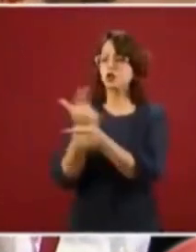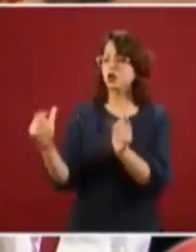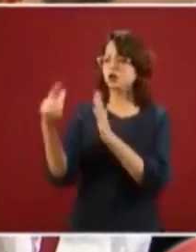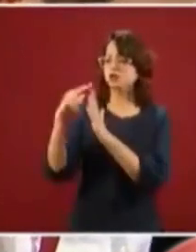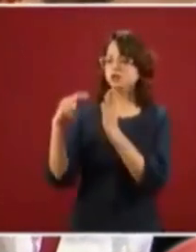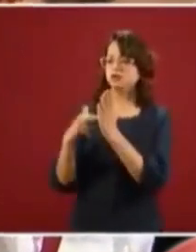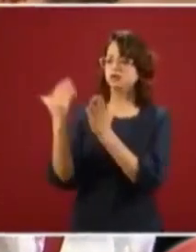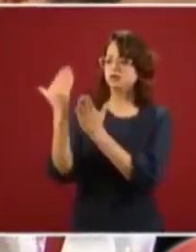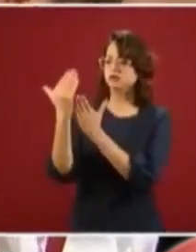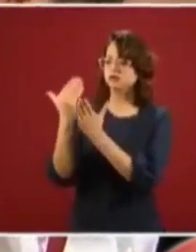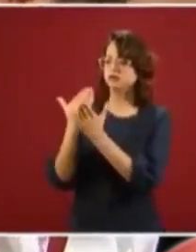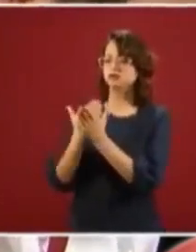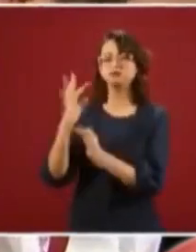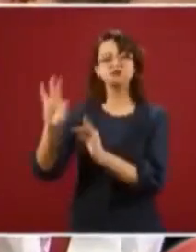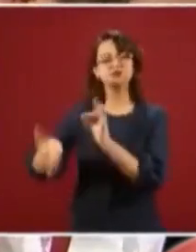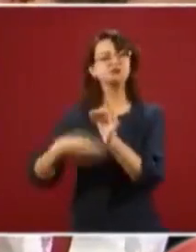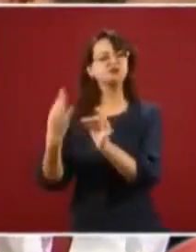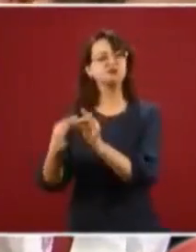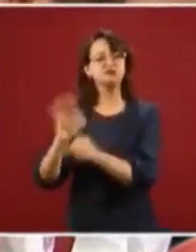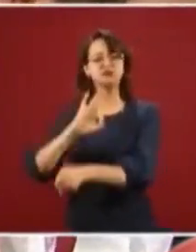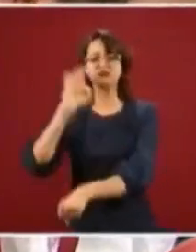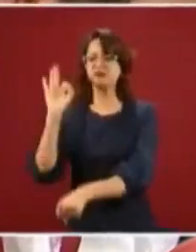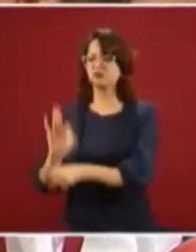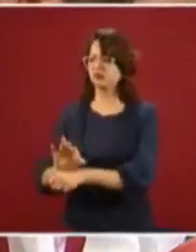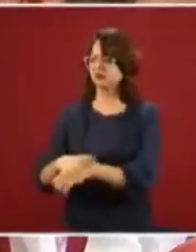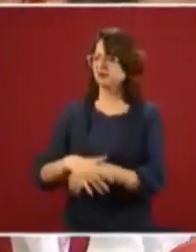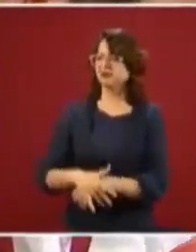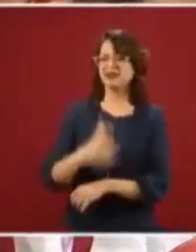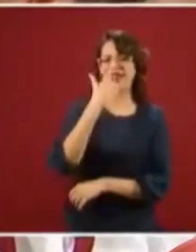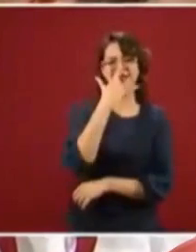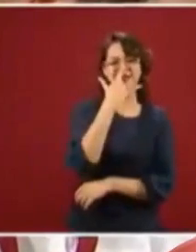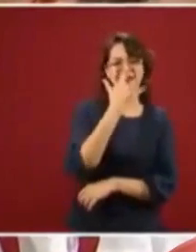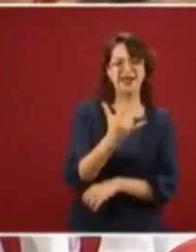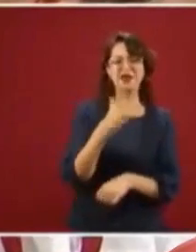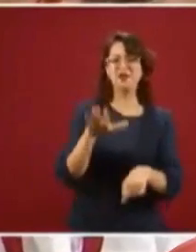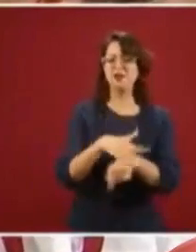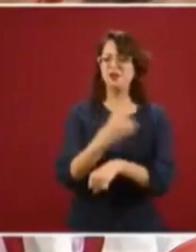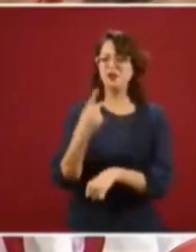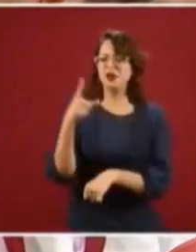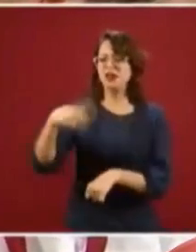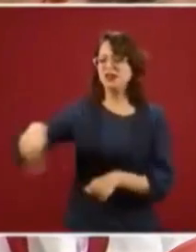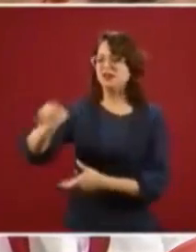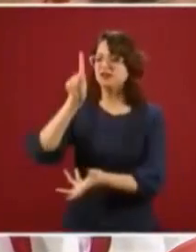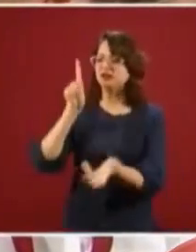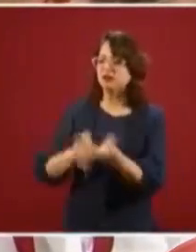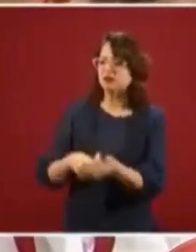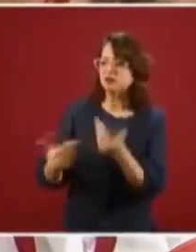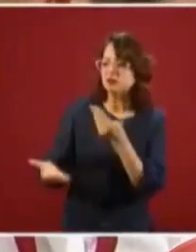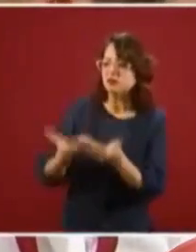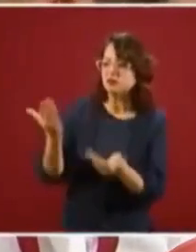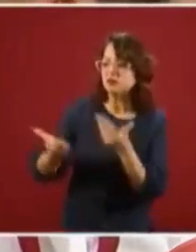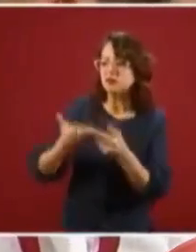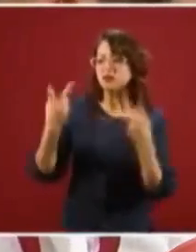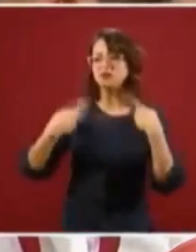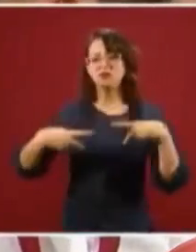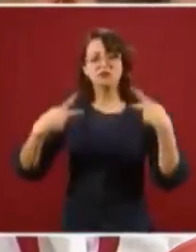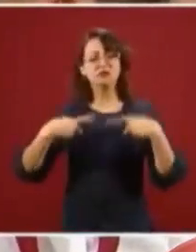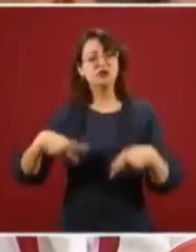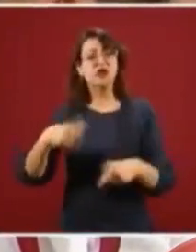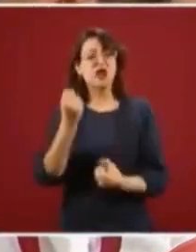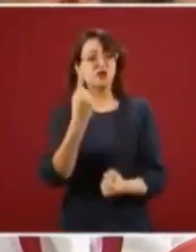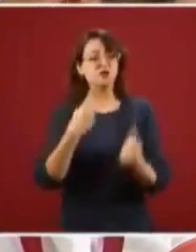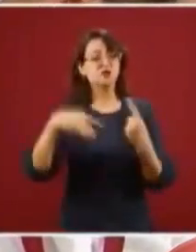extrañeza ya que las tendencias de la evolución de sus asambleas y afiliados indicaban un rotundo fracaso? Corren versiones de que hubo fraude y otras de